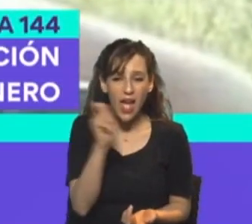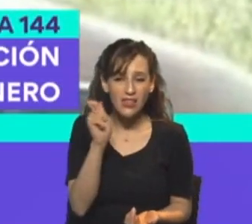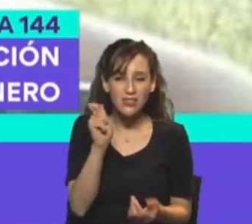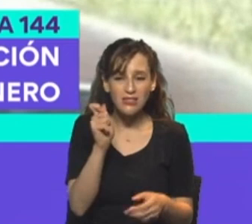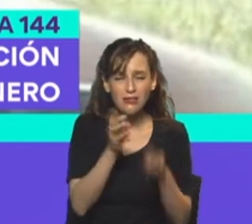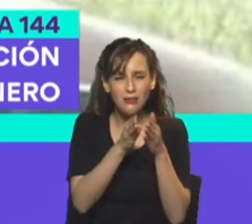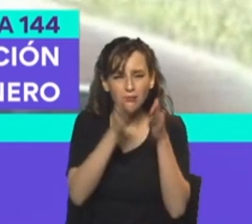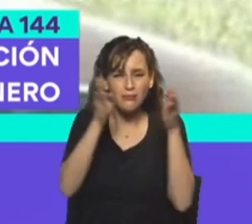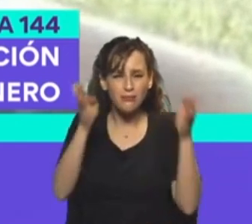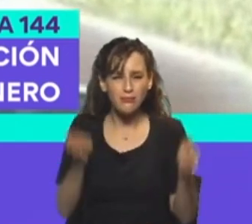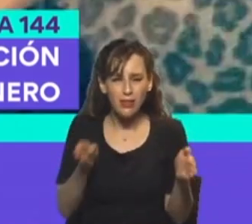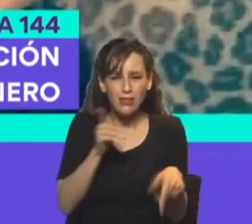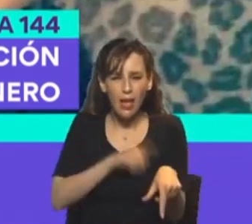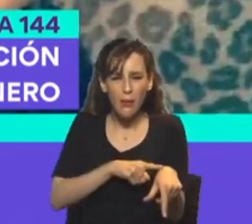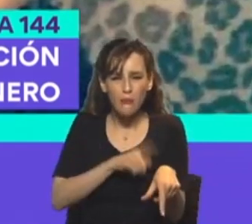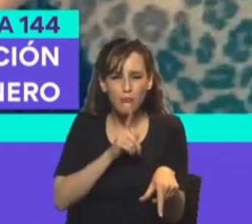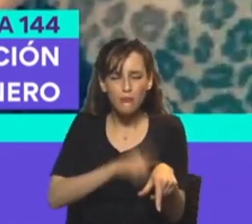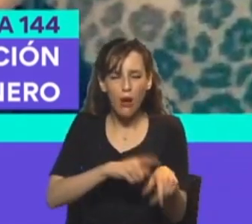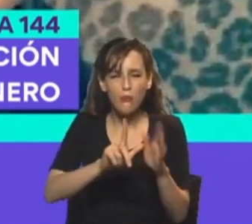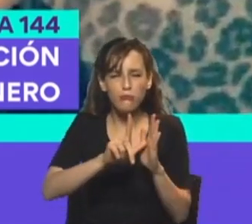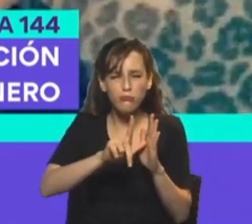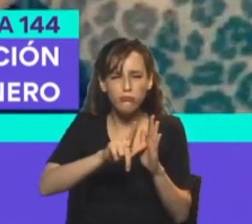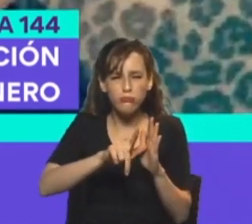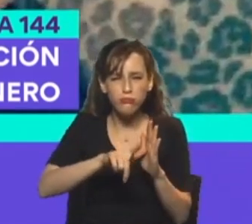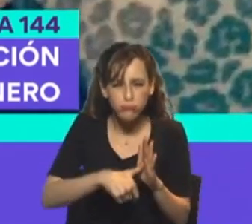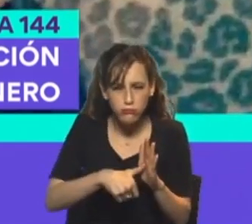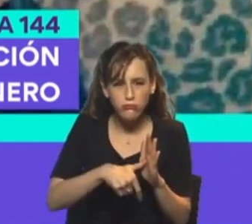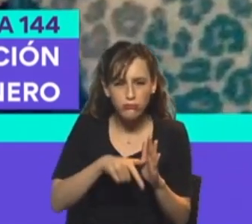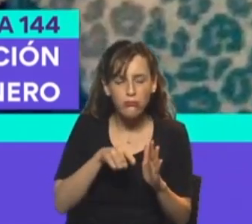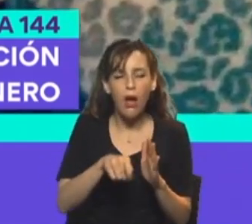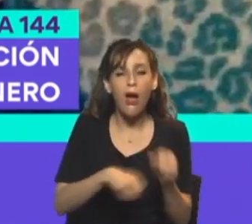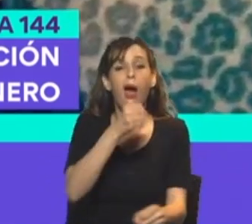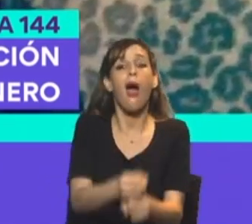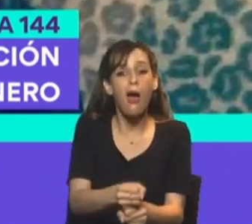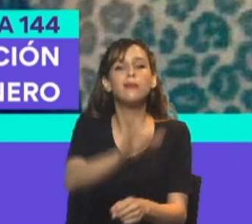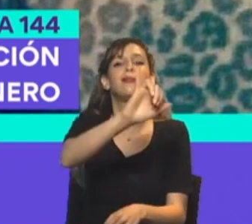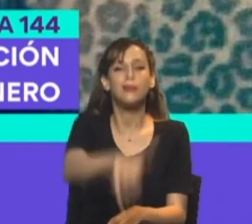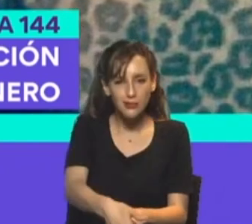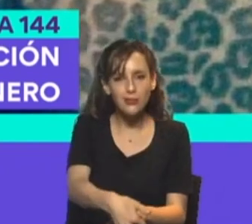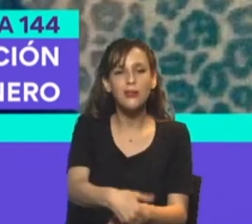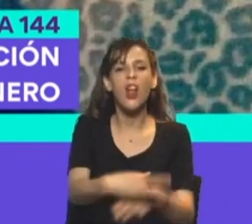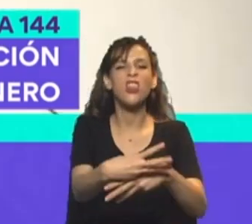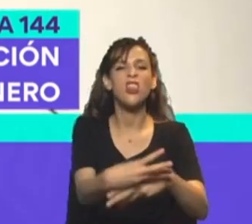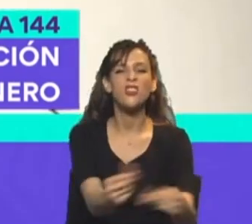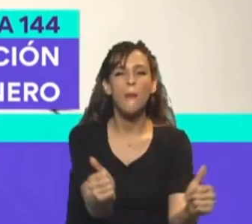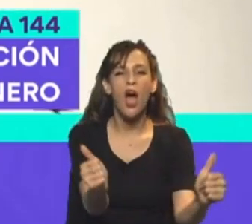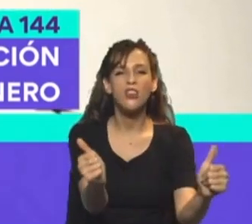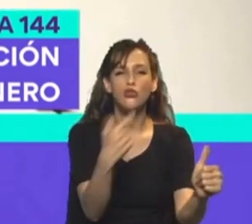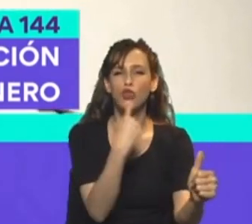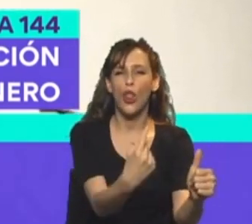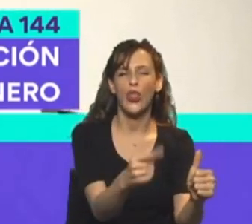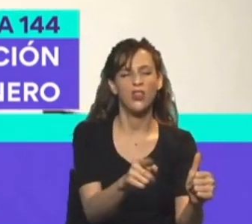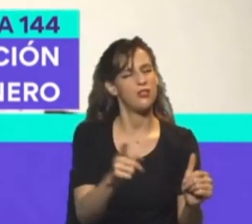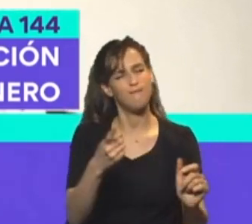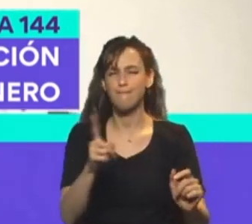la desaparición forzada, que no fue desaparición, sino que fue un homicidio, un crimen,